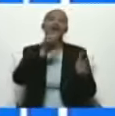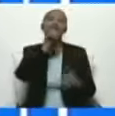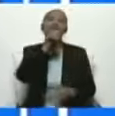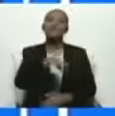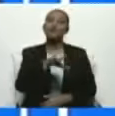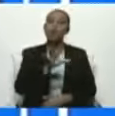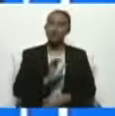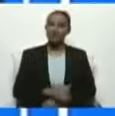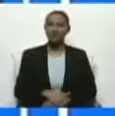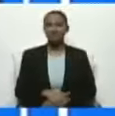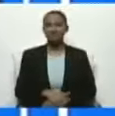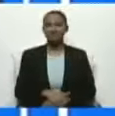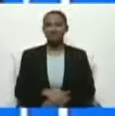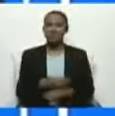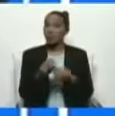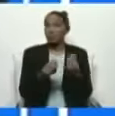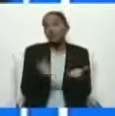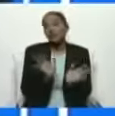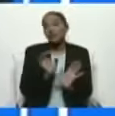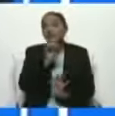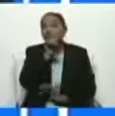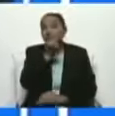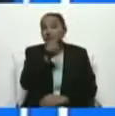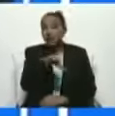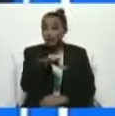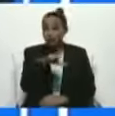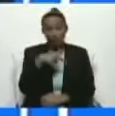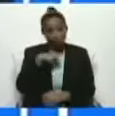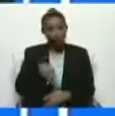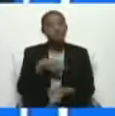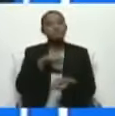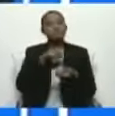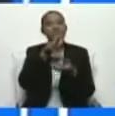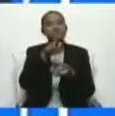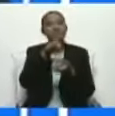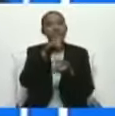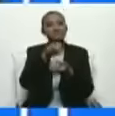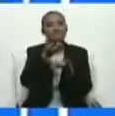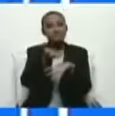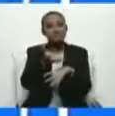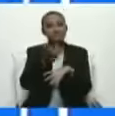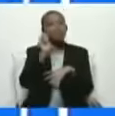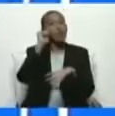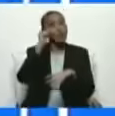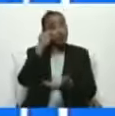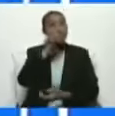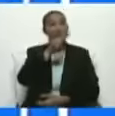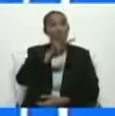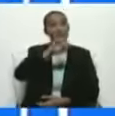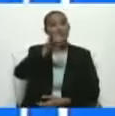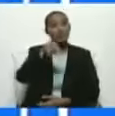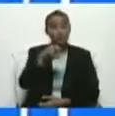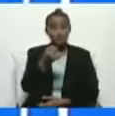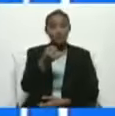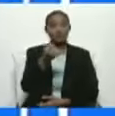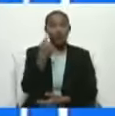¿Cómo va a ser historia? Se los estoy diciendo hoy, 4 de junio de